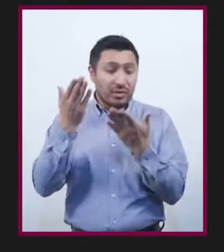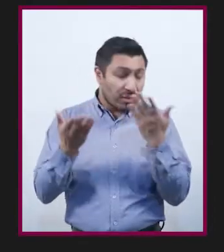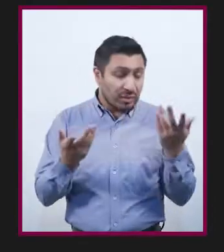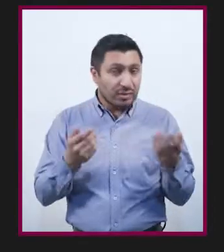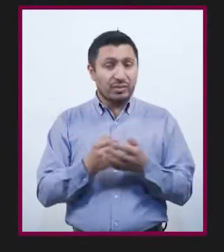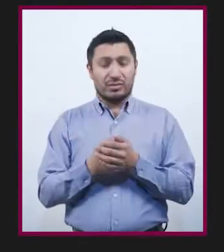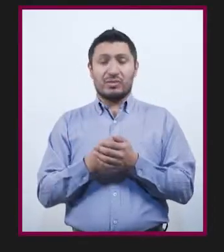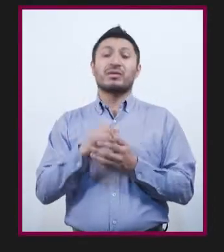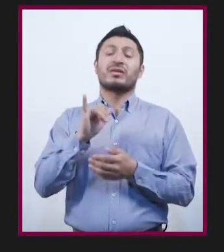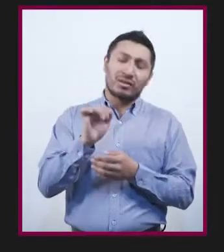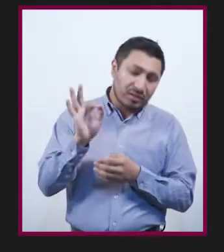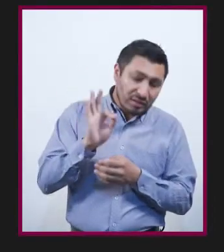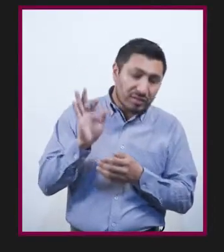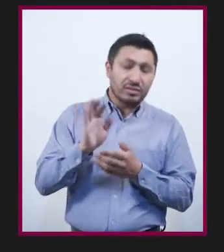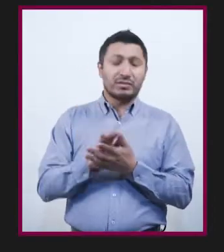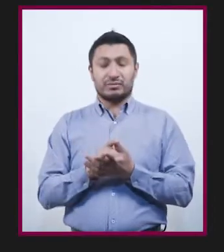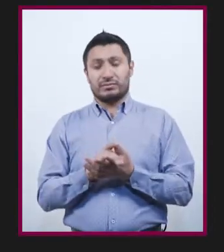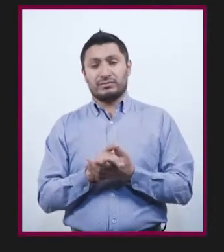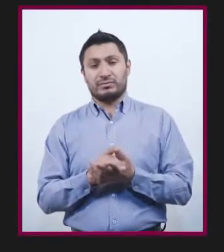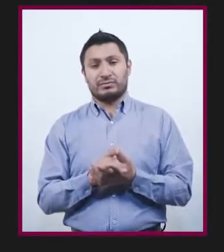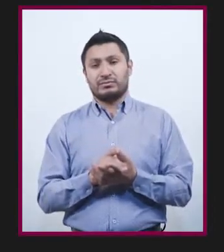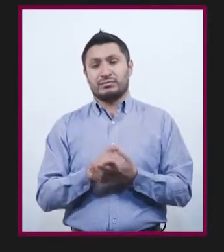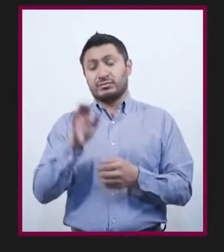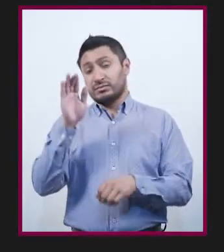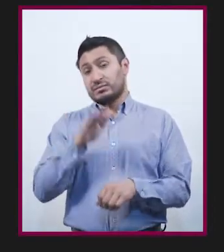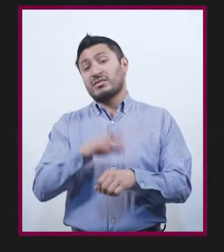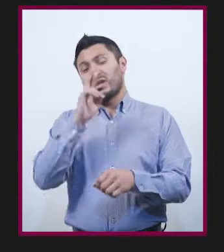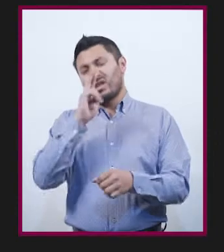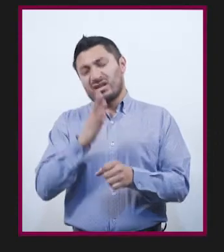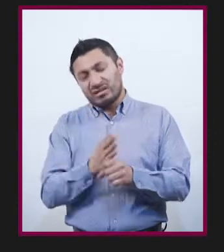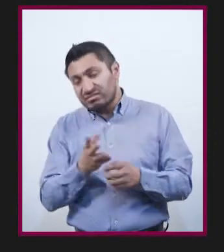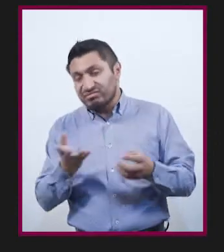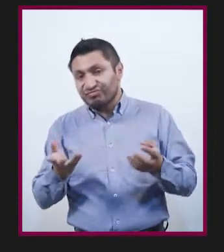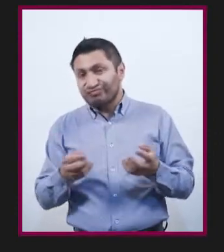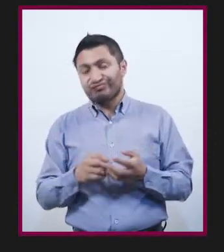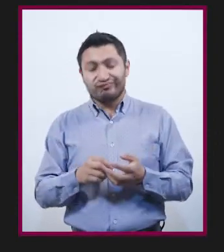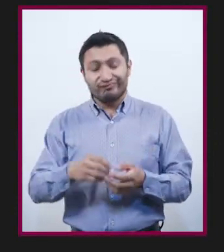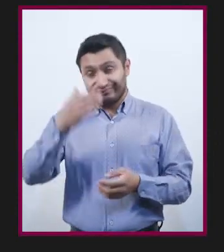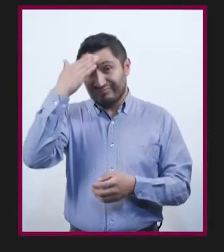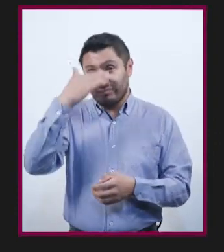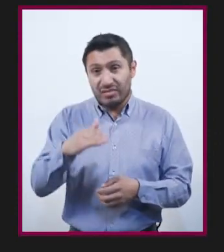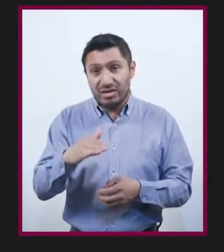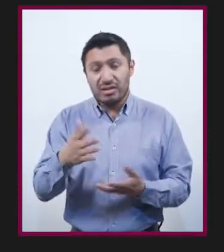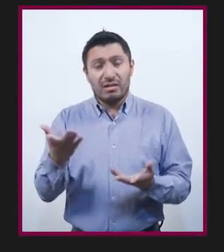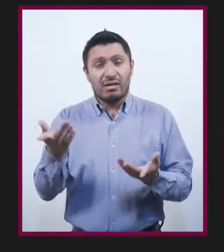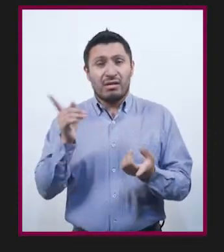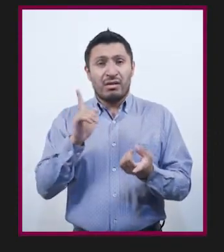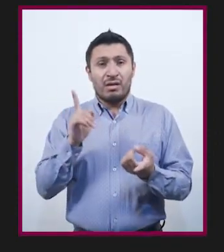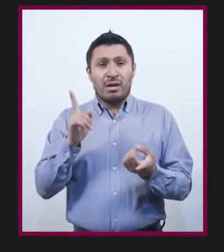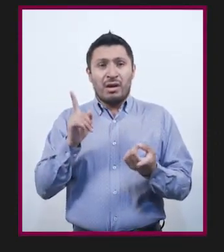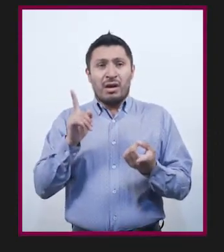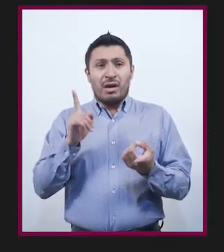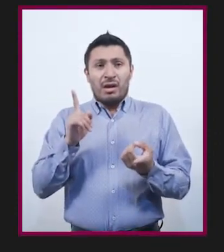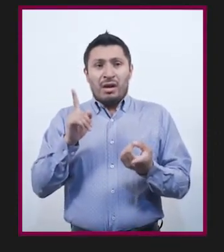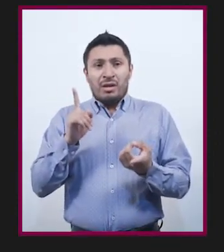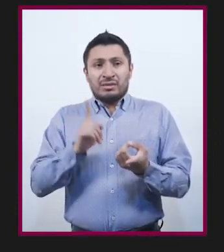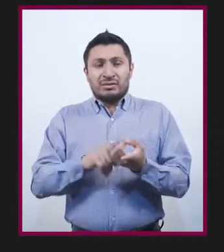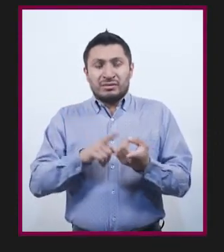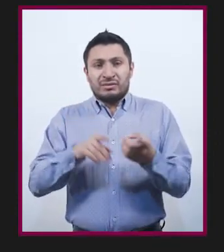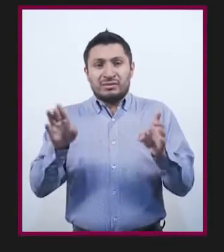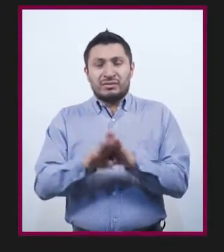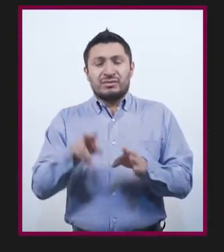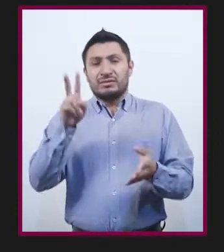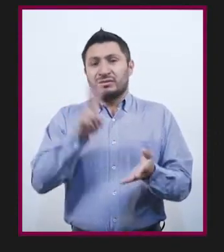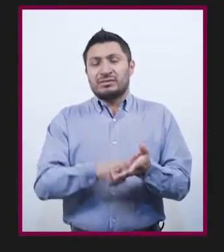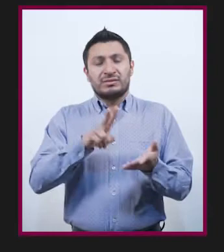sea, yo sentía como, a algunos sería como una desventaja porque a muchos les gusta más como estar en fiestas y yo creo que para ellos sería como una desventaja